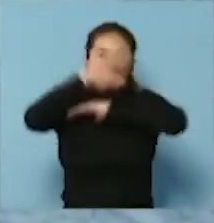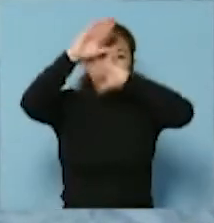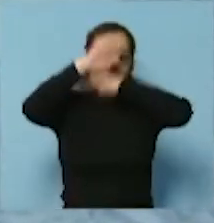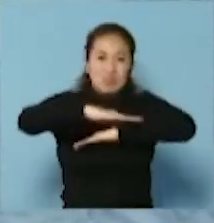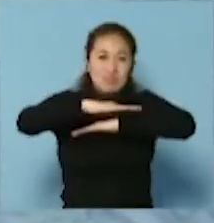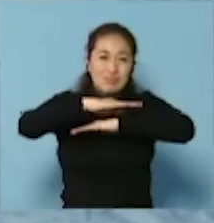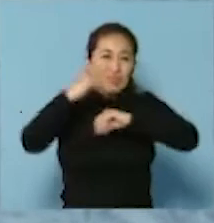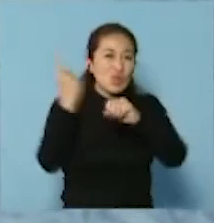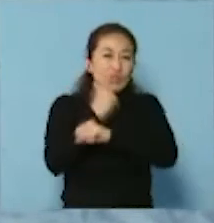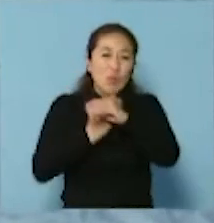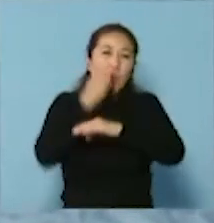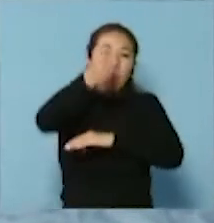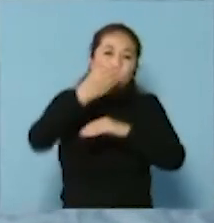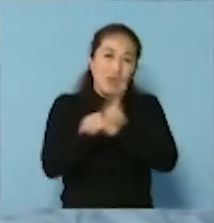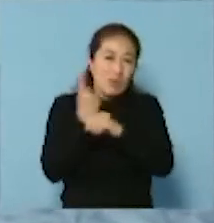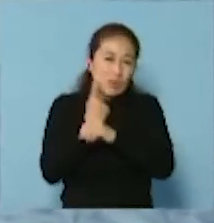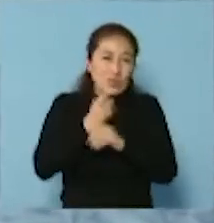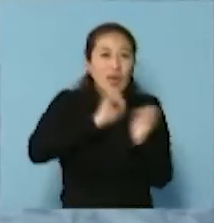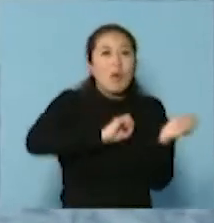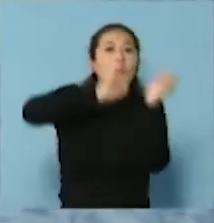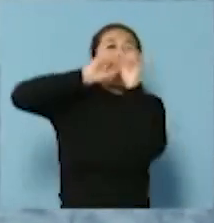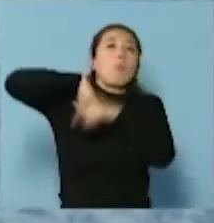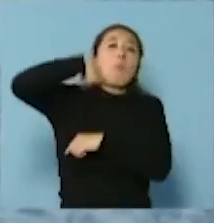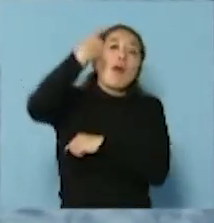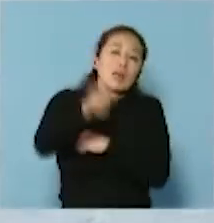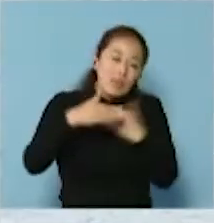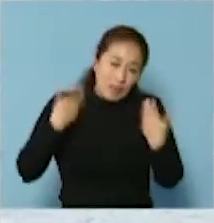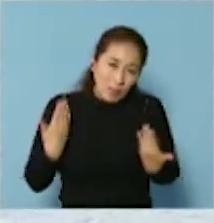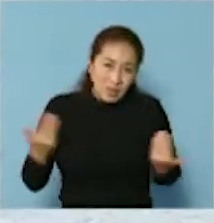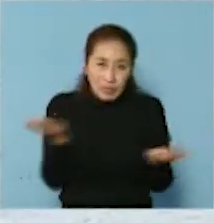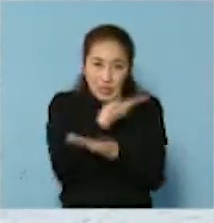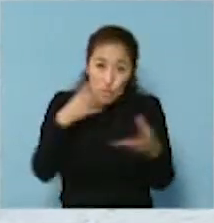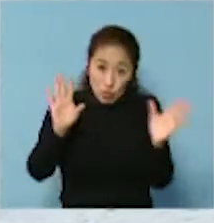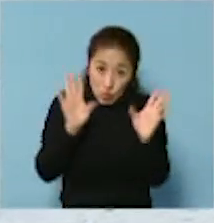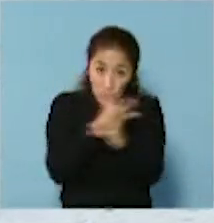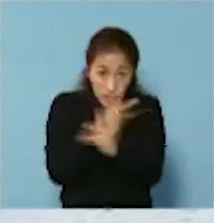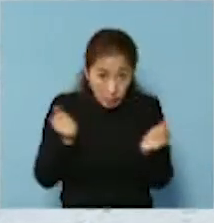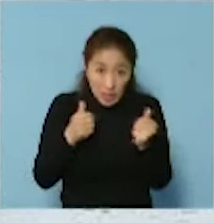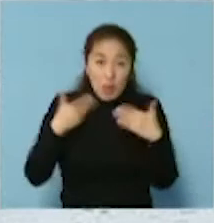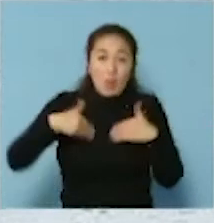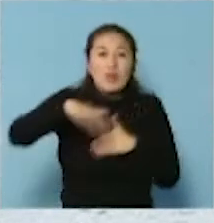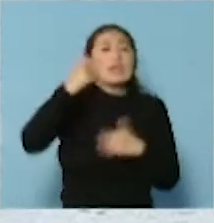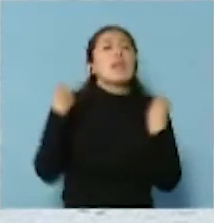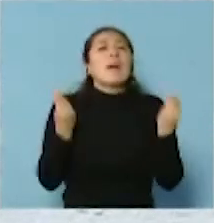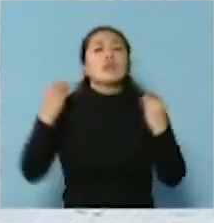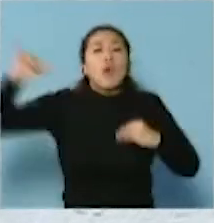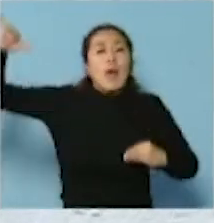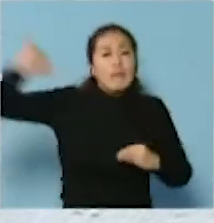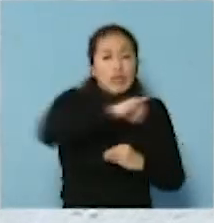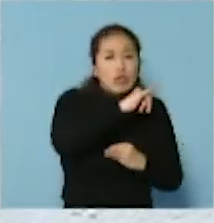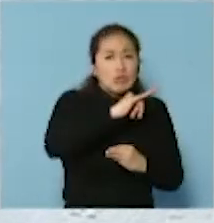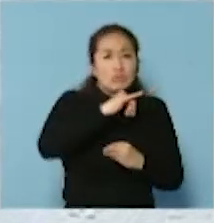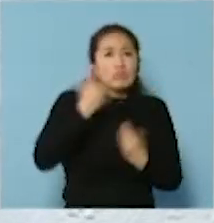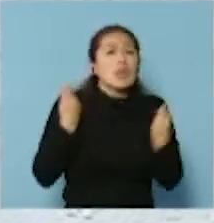que no pudieron cruzar ahora dejaron todo para mañana si es que más viento que pasó con el avión que hacía jujuy psíquica